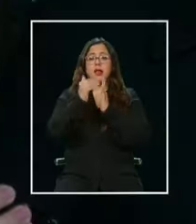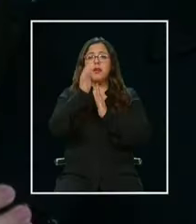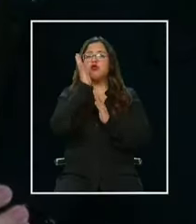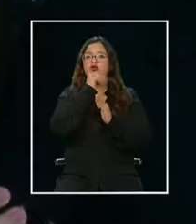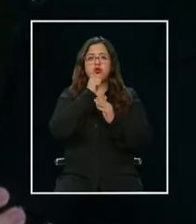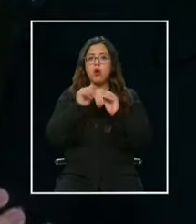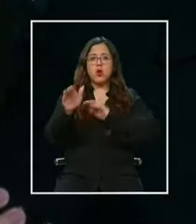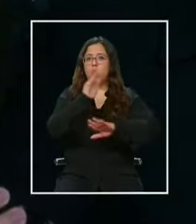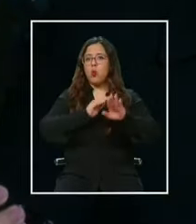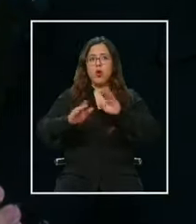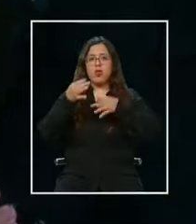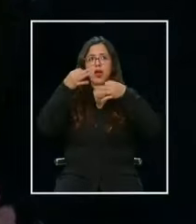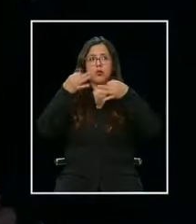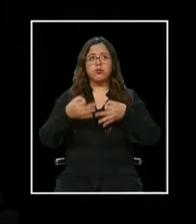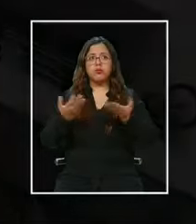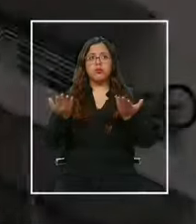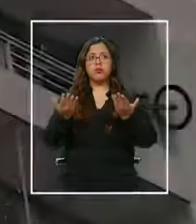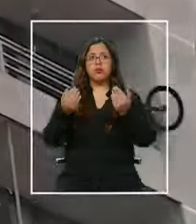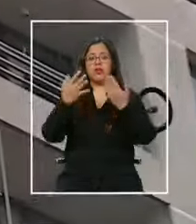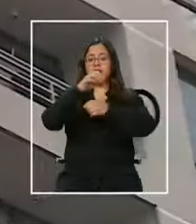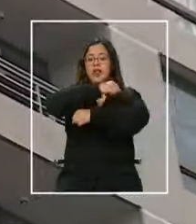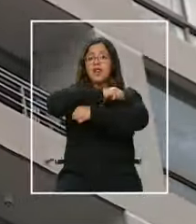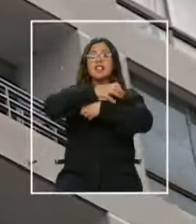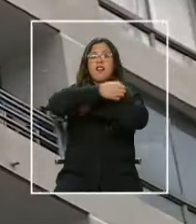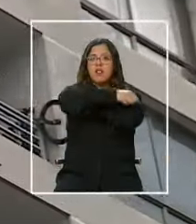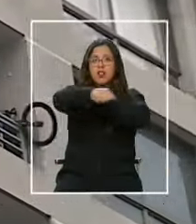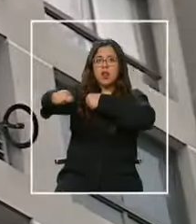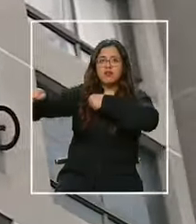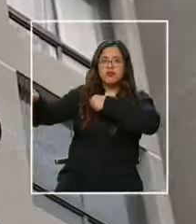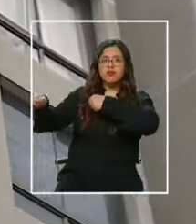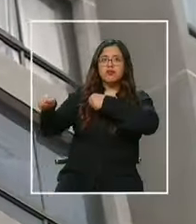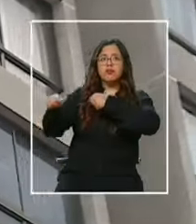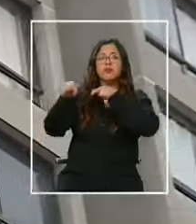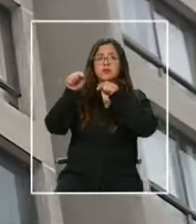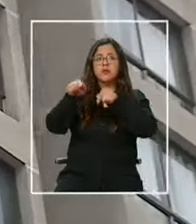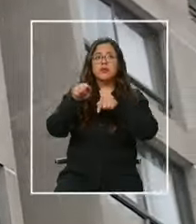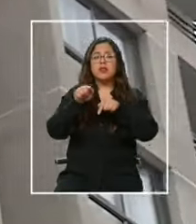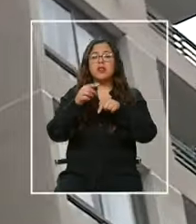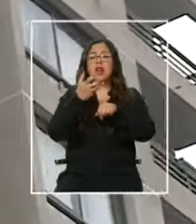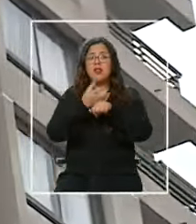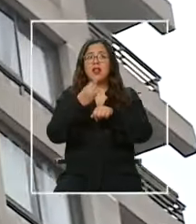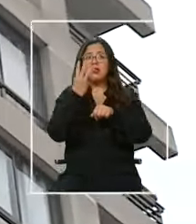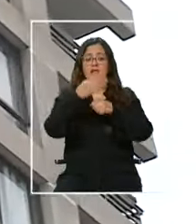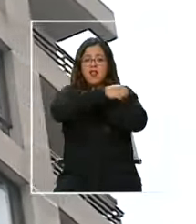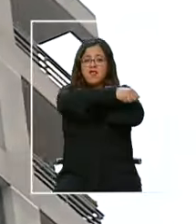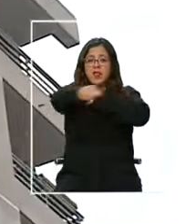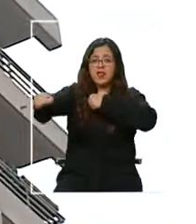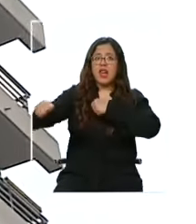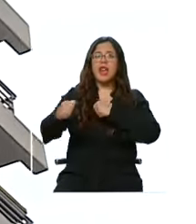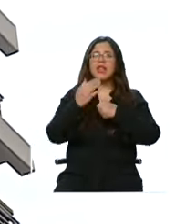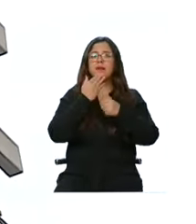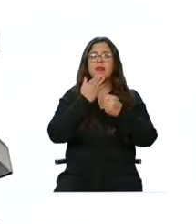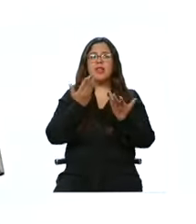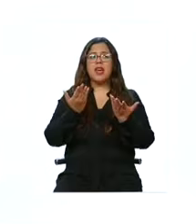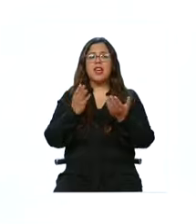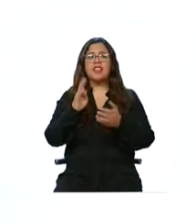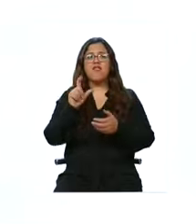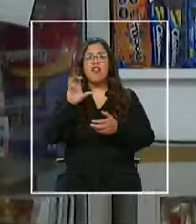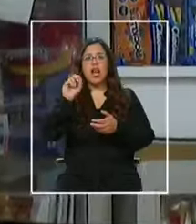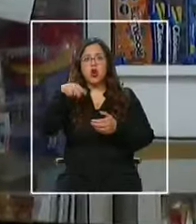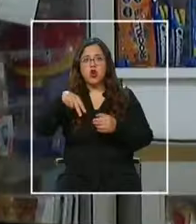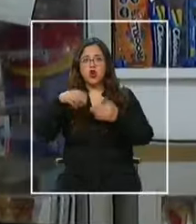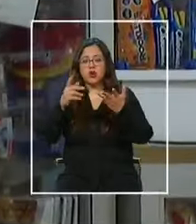hacia el balcón, se encontraría abierta. El departamento contaba con balcón y 3 ventanas, pero no había protección